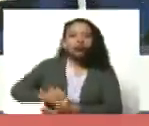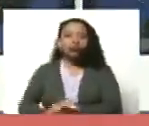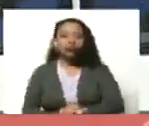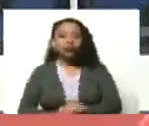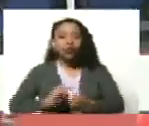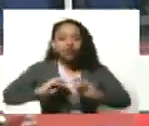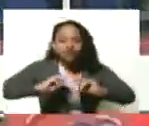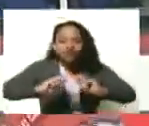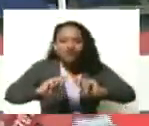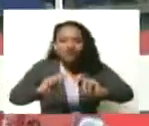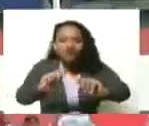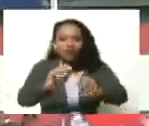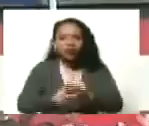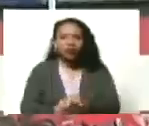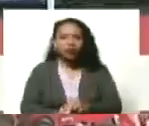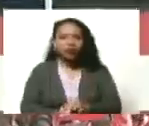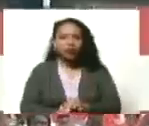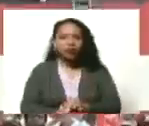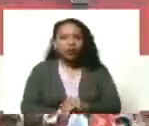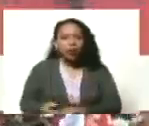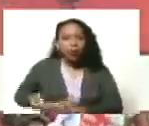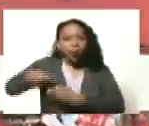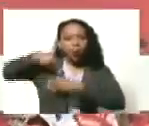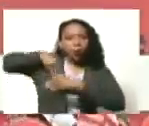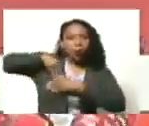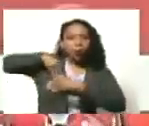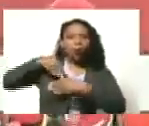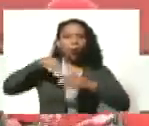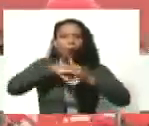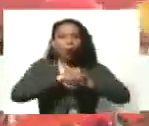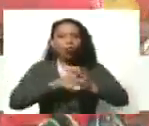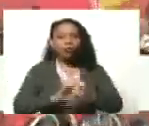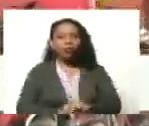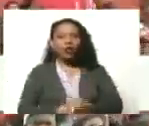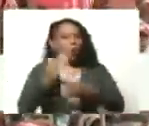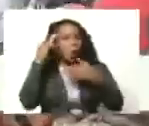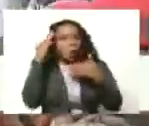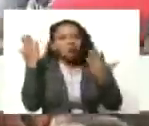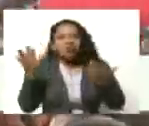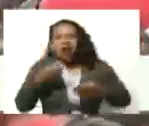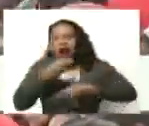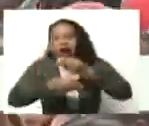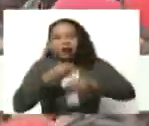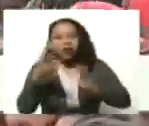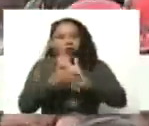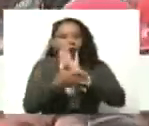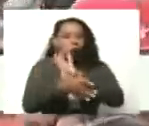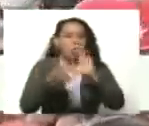¿Enrollar? ¿Metérsela en un bolsillo? No sé qué harán.